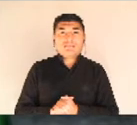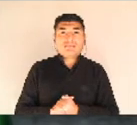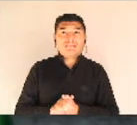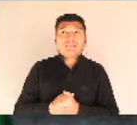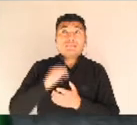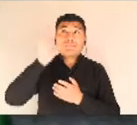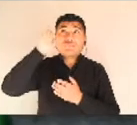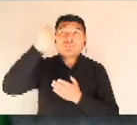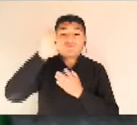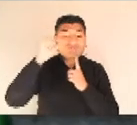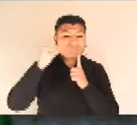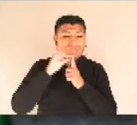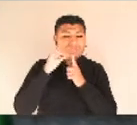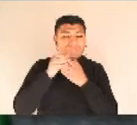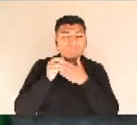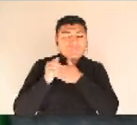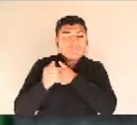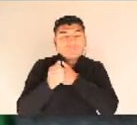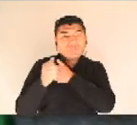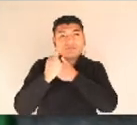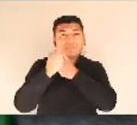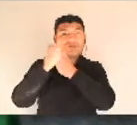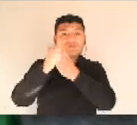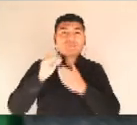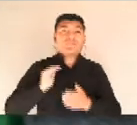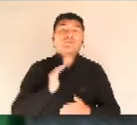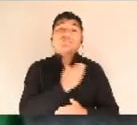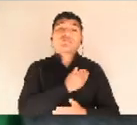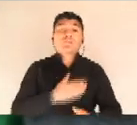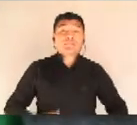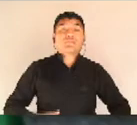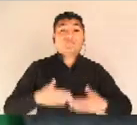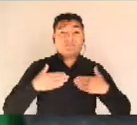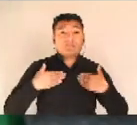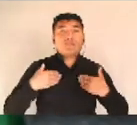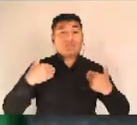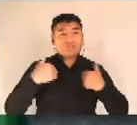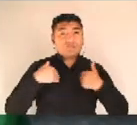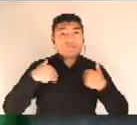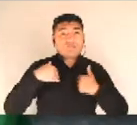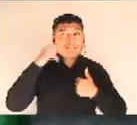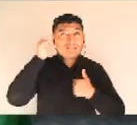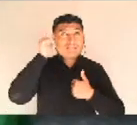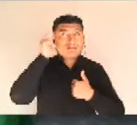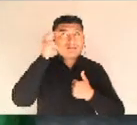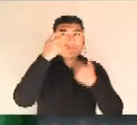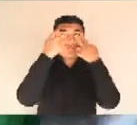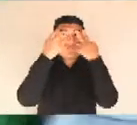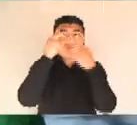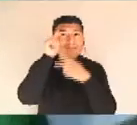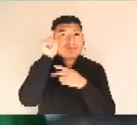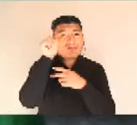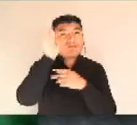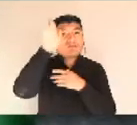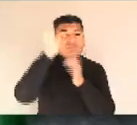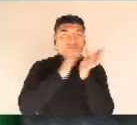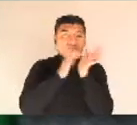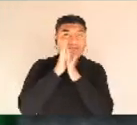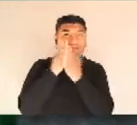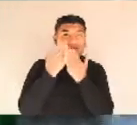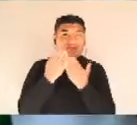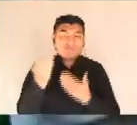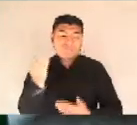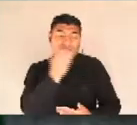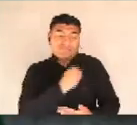guía en nuestra vida tenemos que escucharla porque es lo que nos alimenta